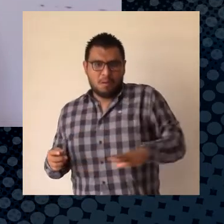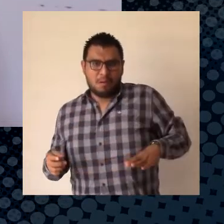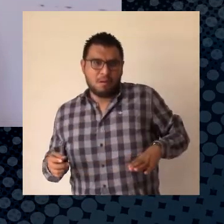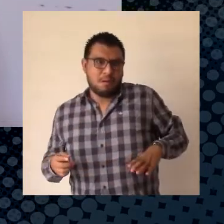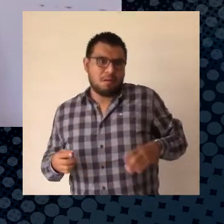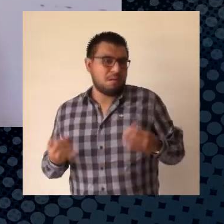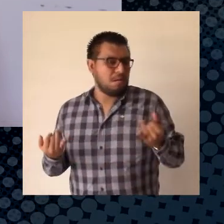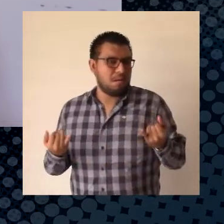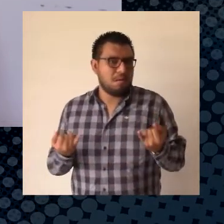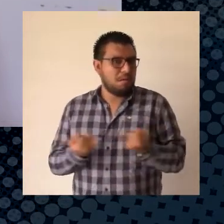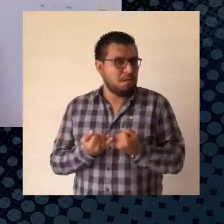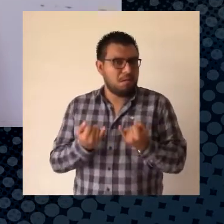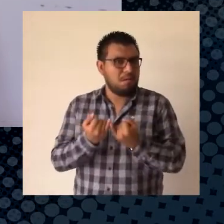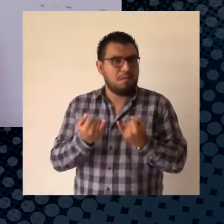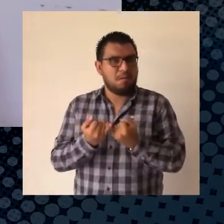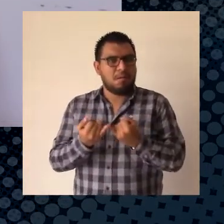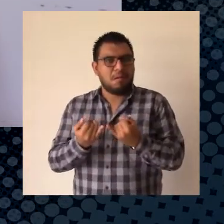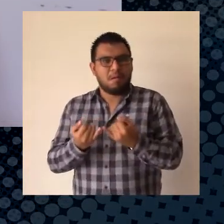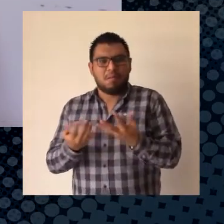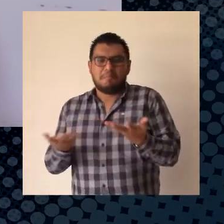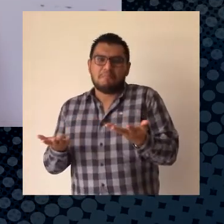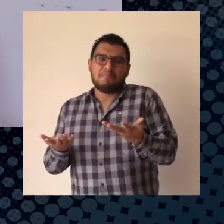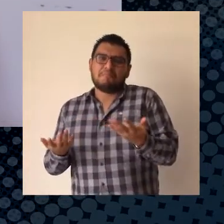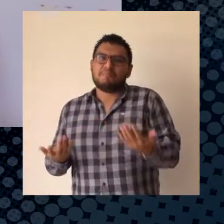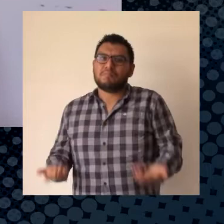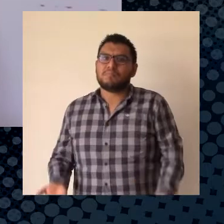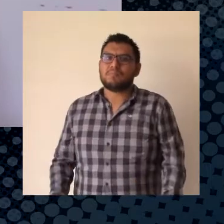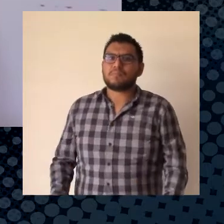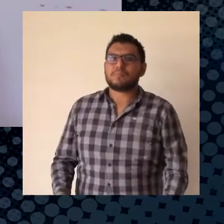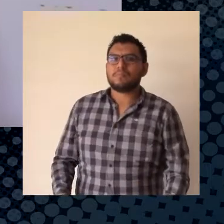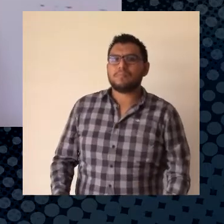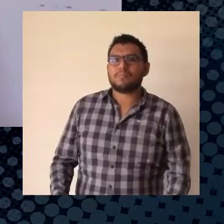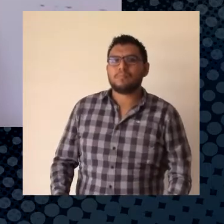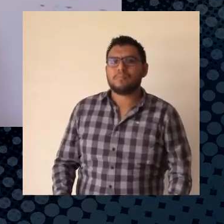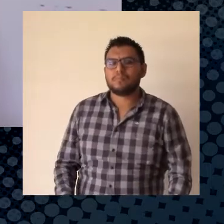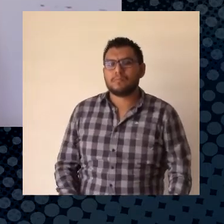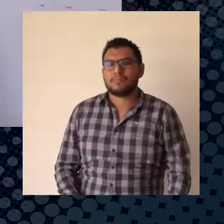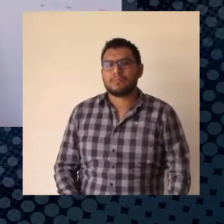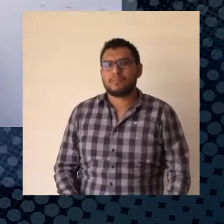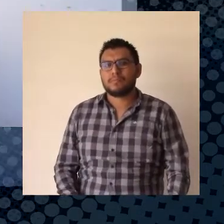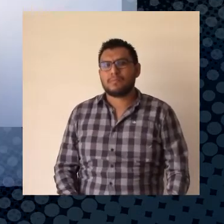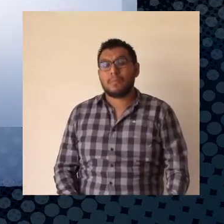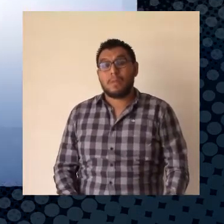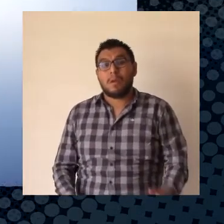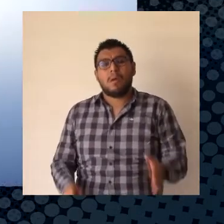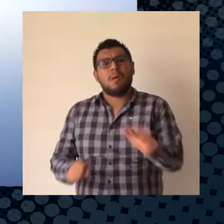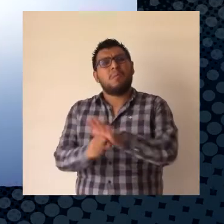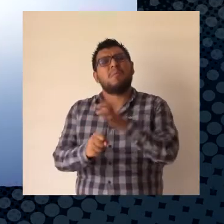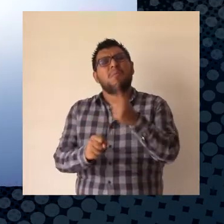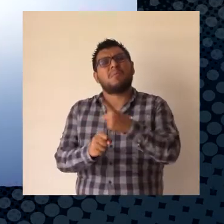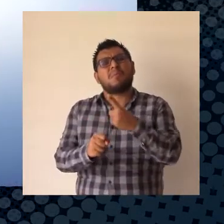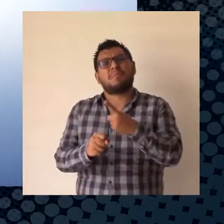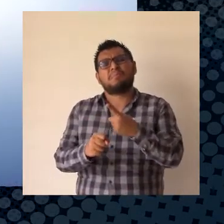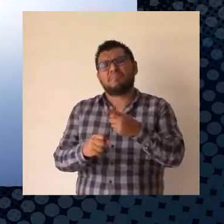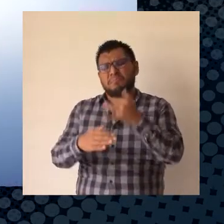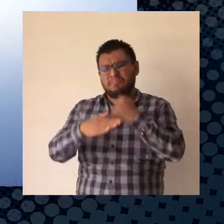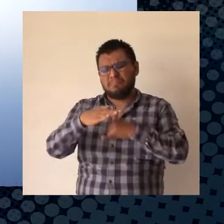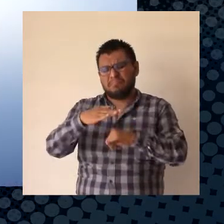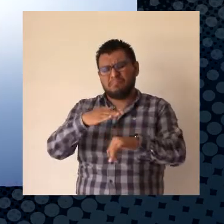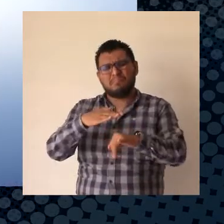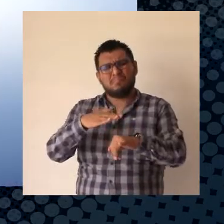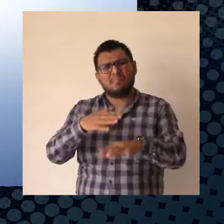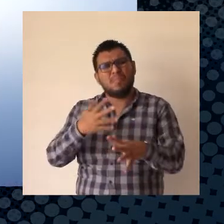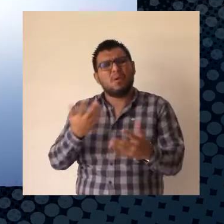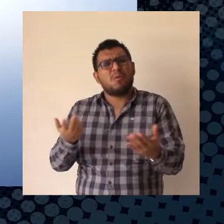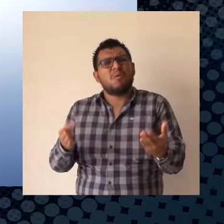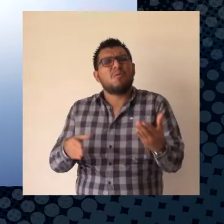algo que lo está empujando, impulsando, y es el siguiente nivel. Las causas superficiales